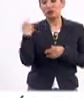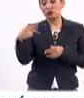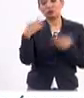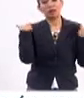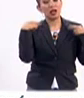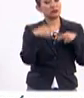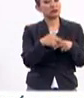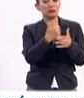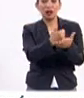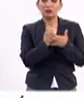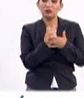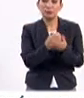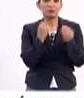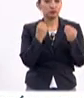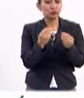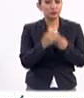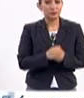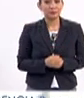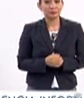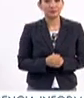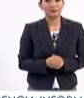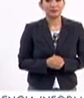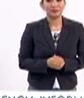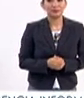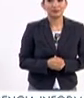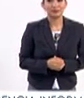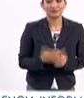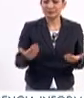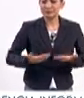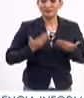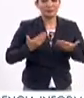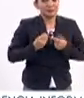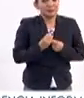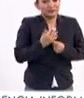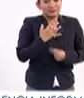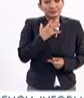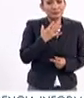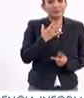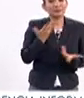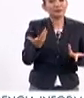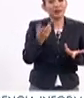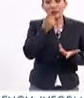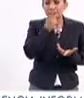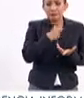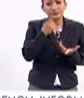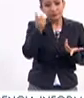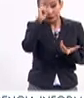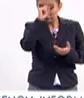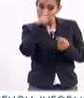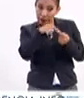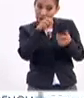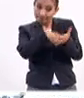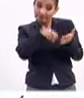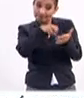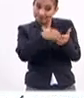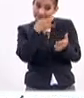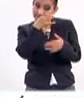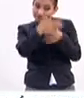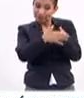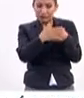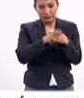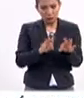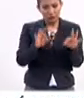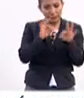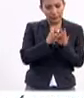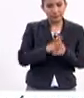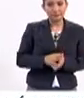docentes maravillosos. Y motiva mucho, ¿no? Motiva mucho. Nos dieron muchos tips para mejorar también, es